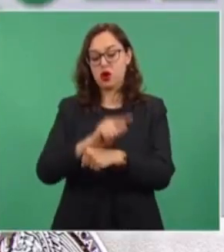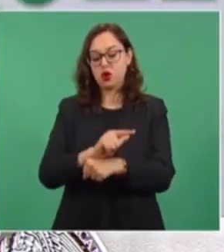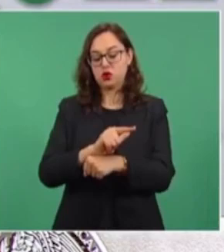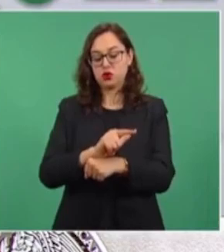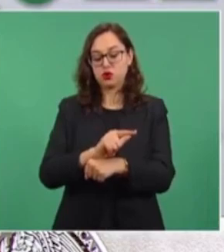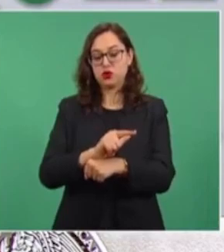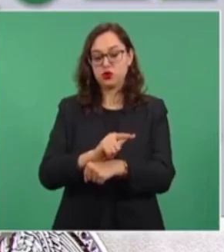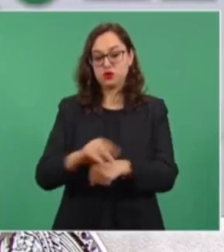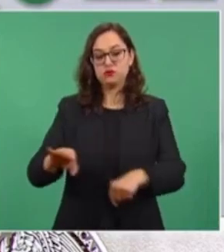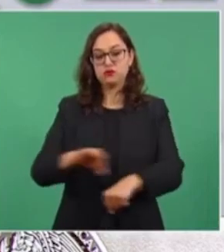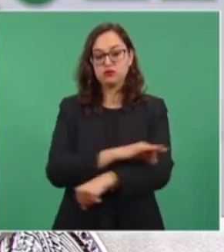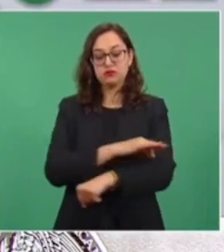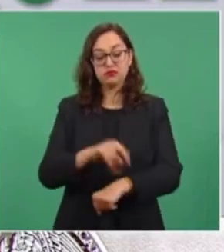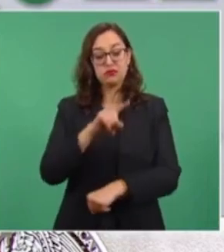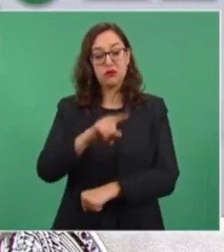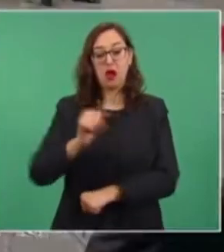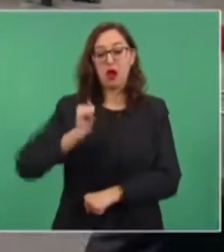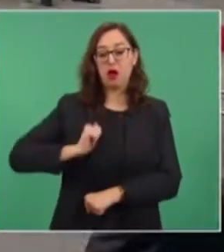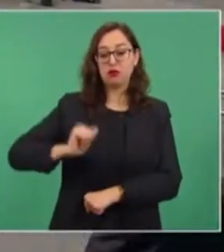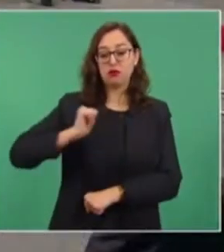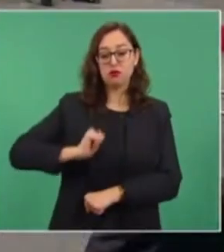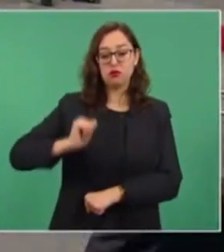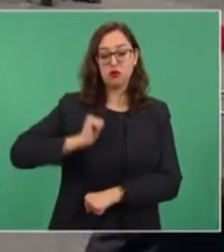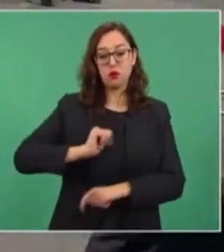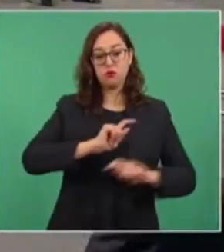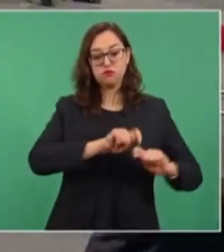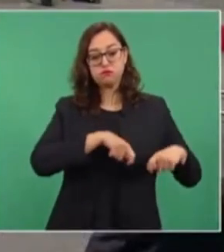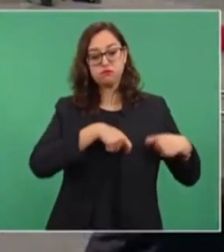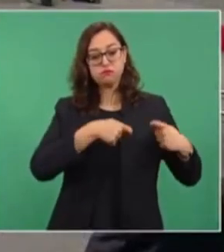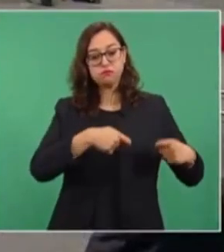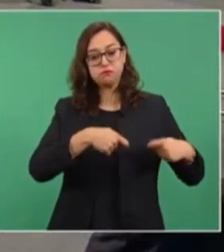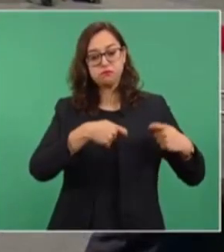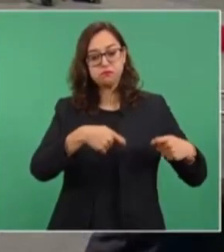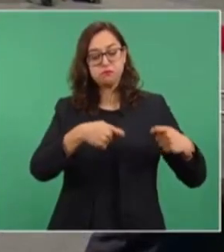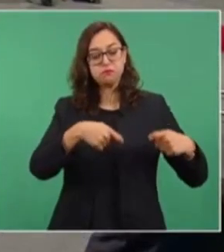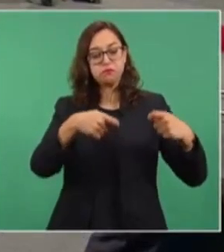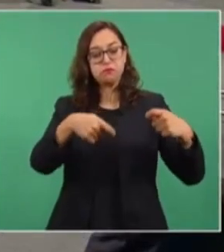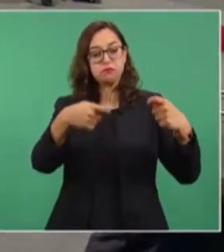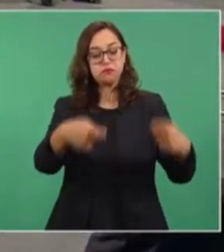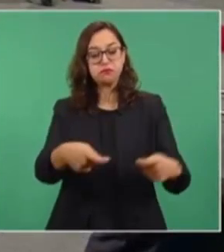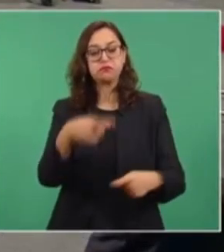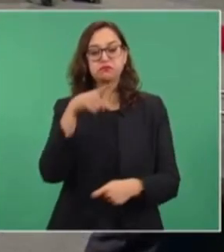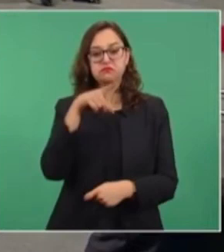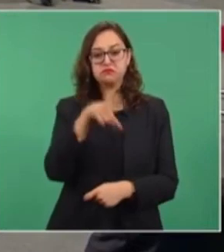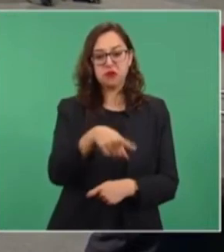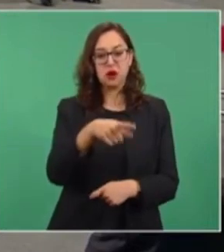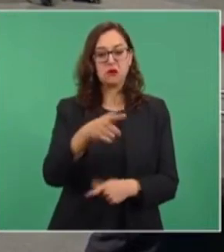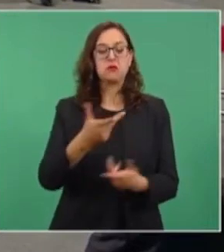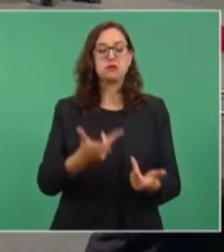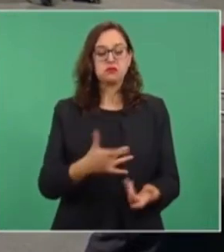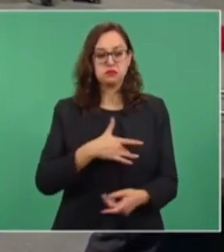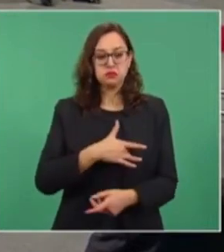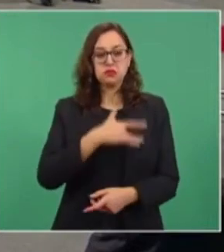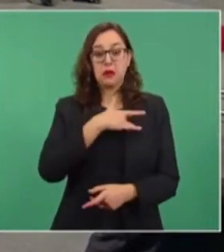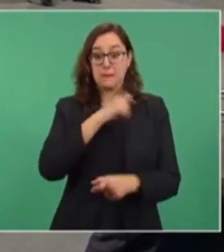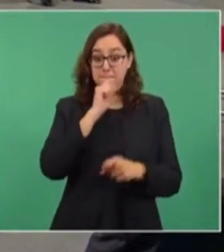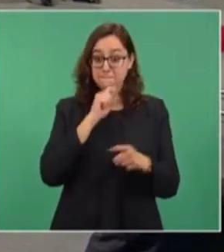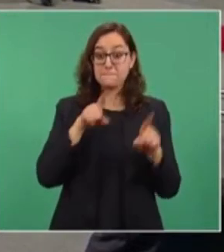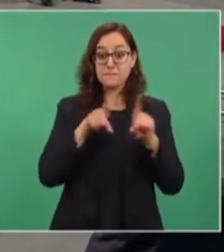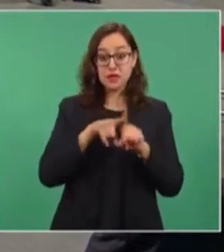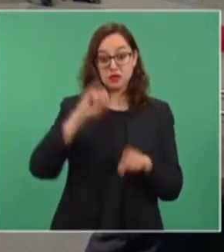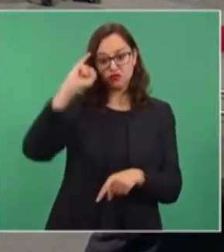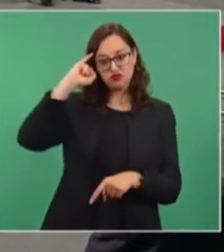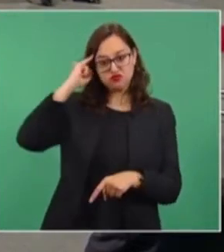mística tradicional medieval y del espíritu renacentista y comprometido con sus raíces prehispánicas y